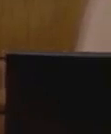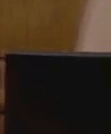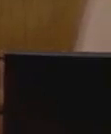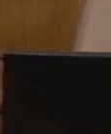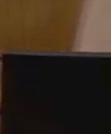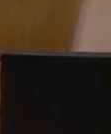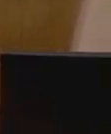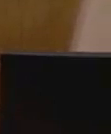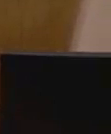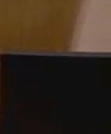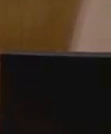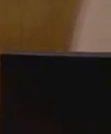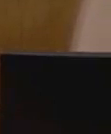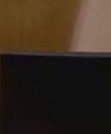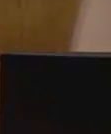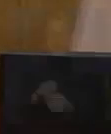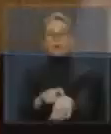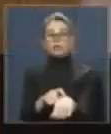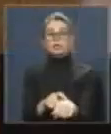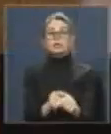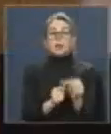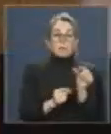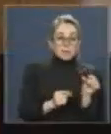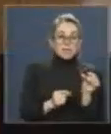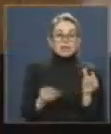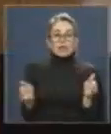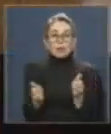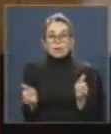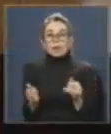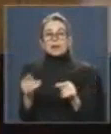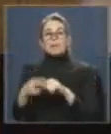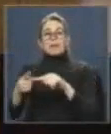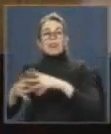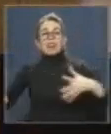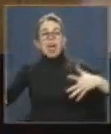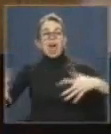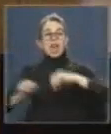el pago oportuno para las micro pequeñas y medianas empresas